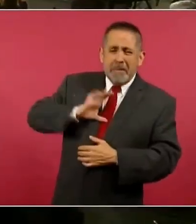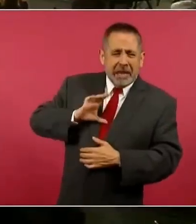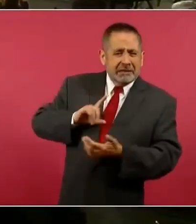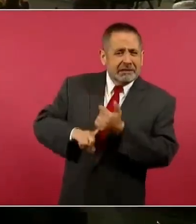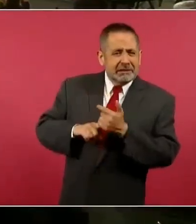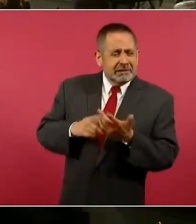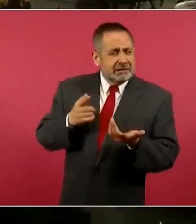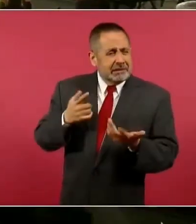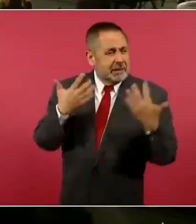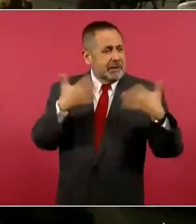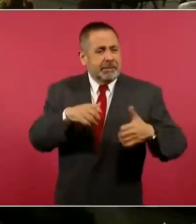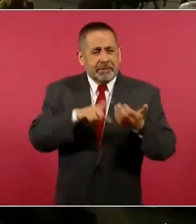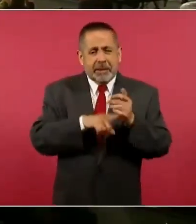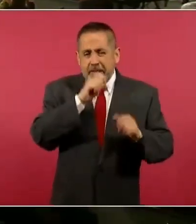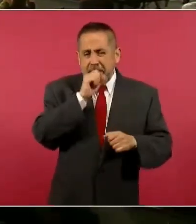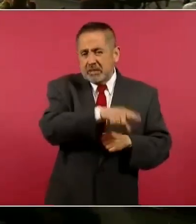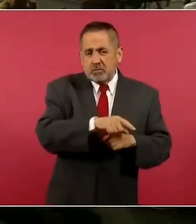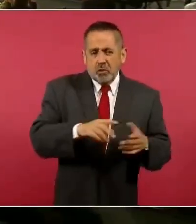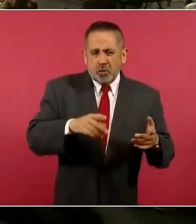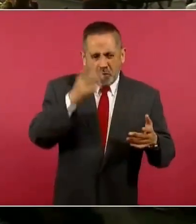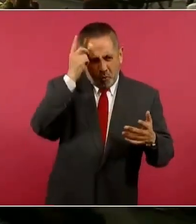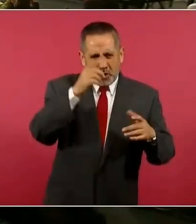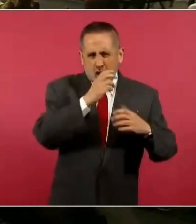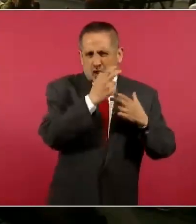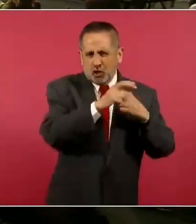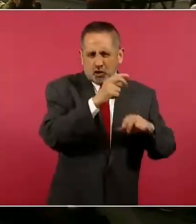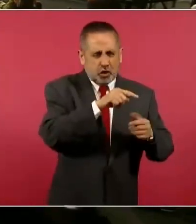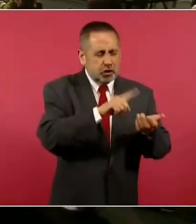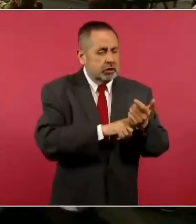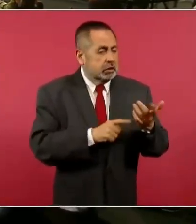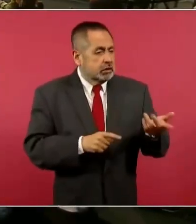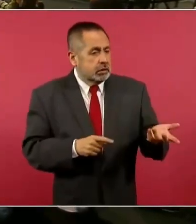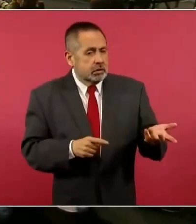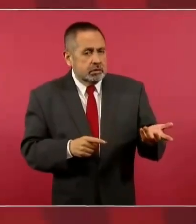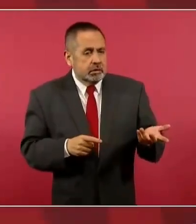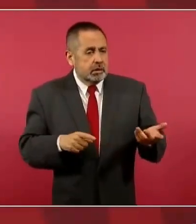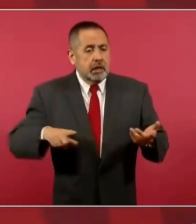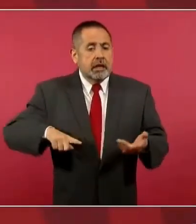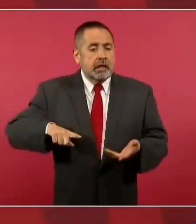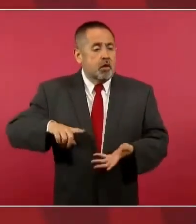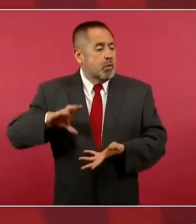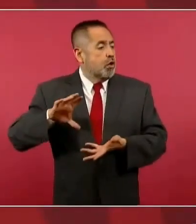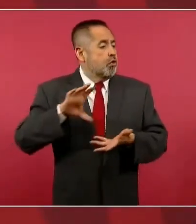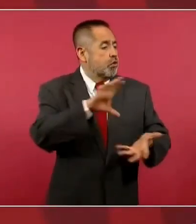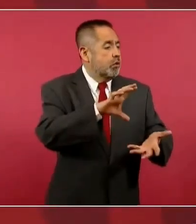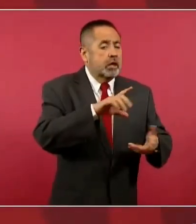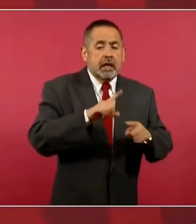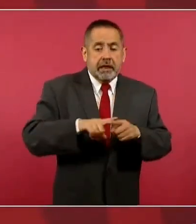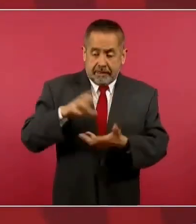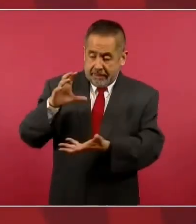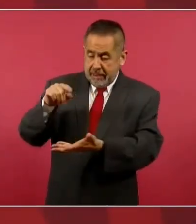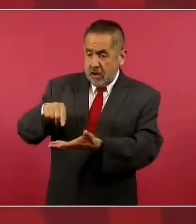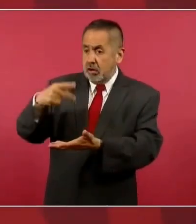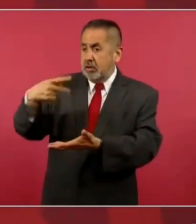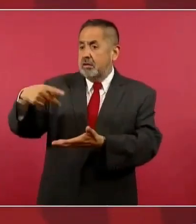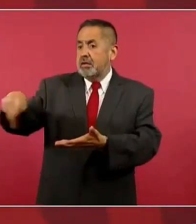estas empresas y a los accionistas con dinero público,